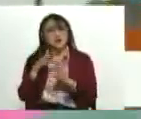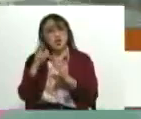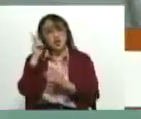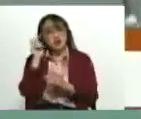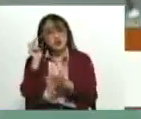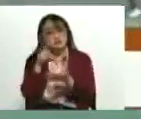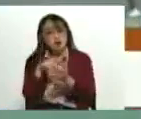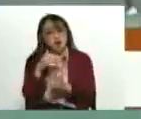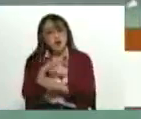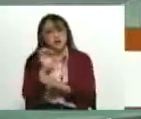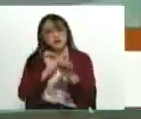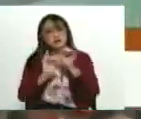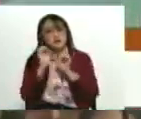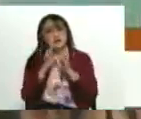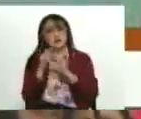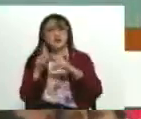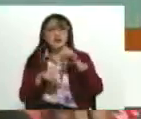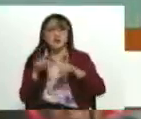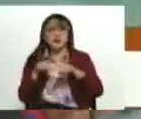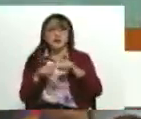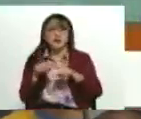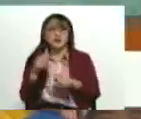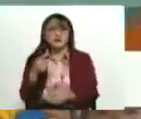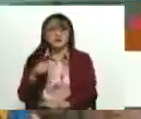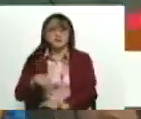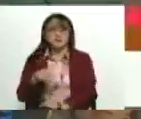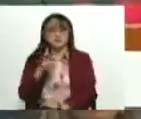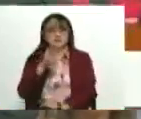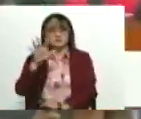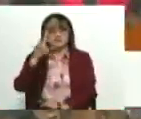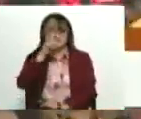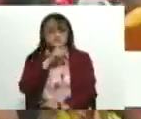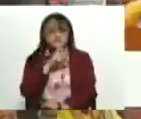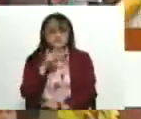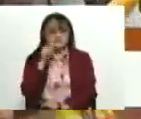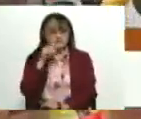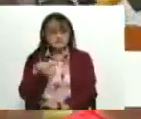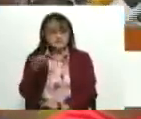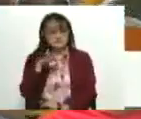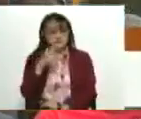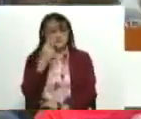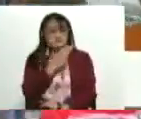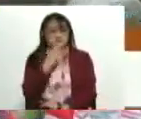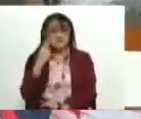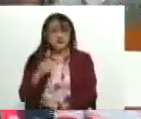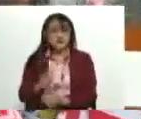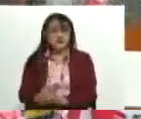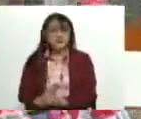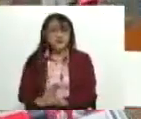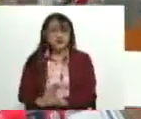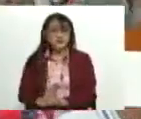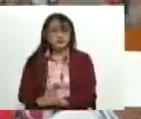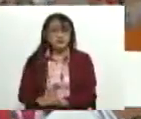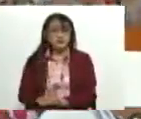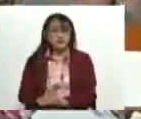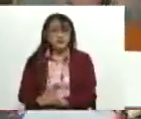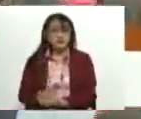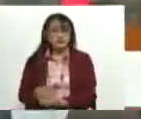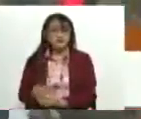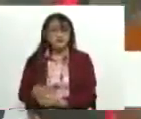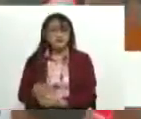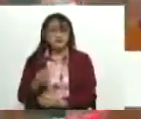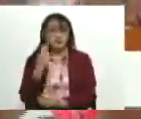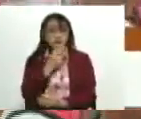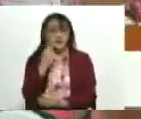defender todo lo que han logrado en estos 25 años. Es un pueblo comprometido, comprometido con